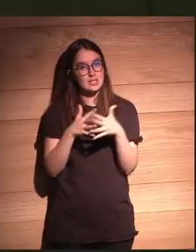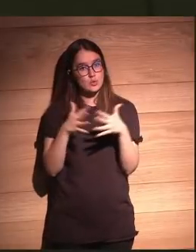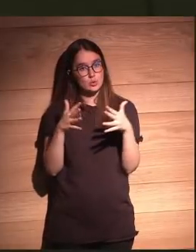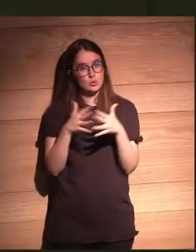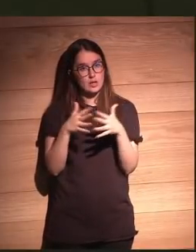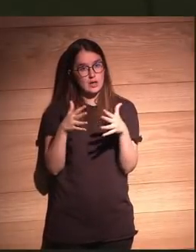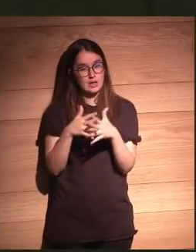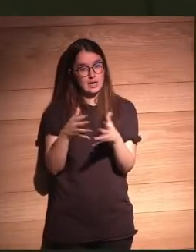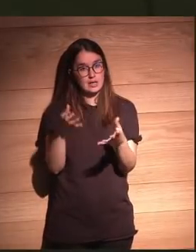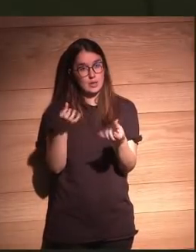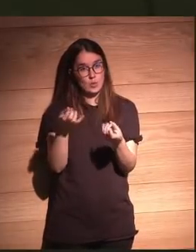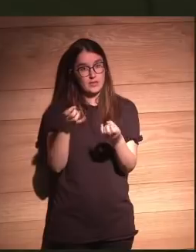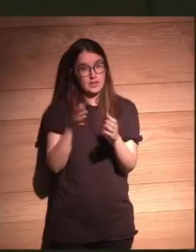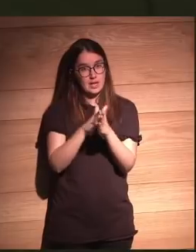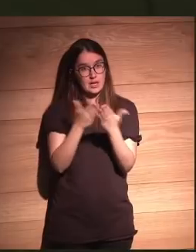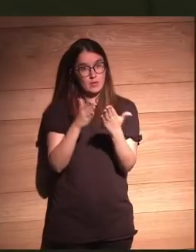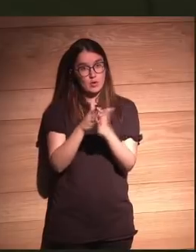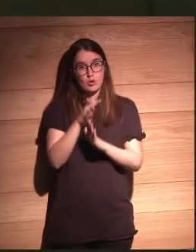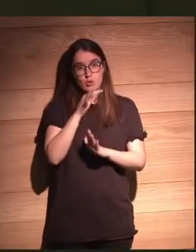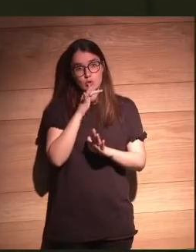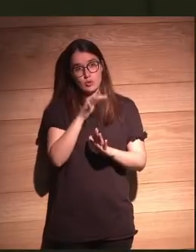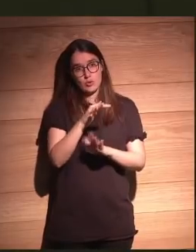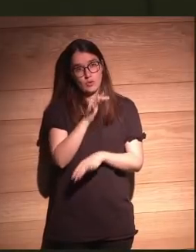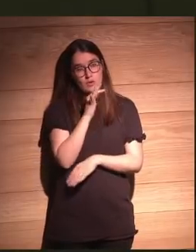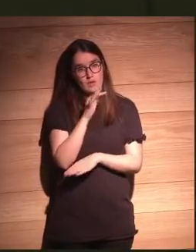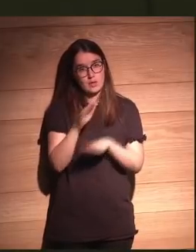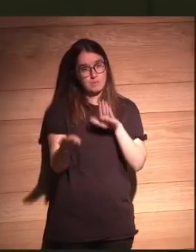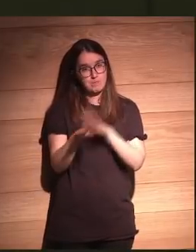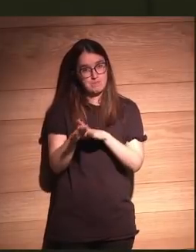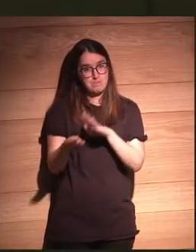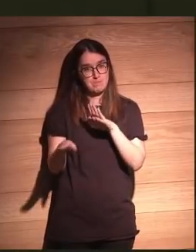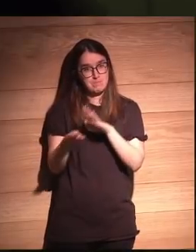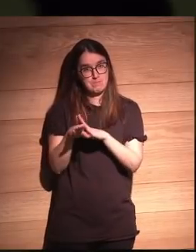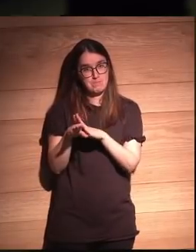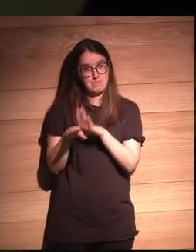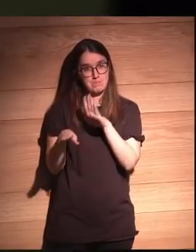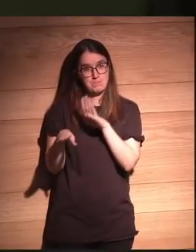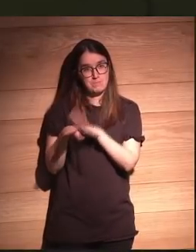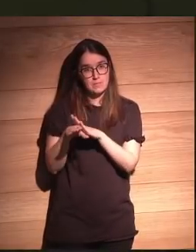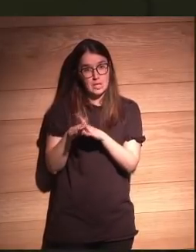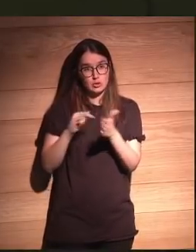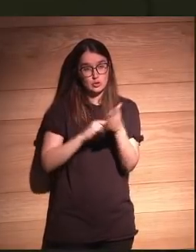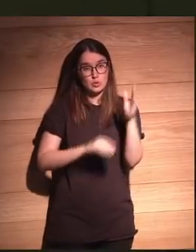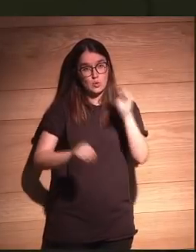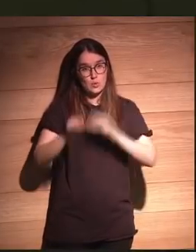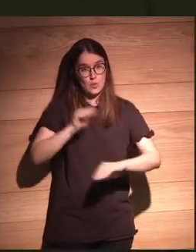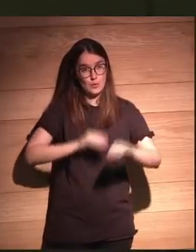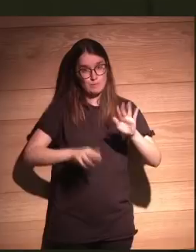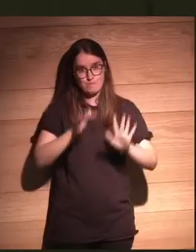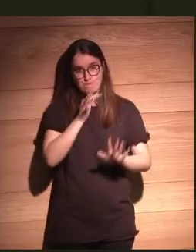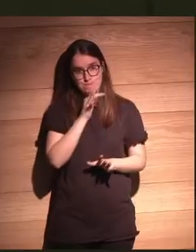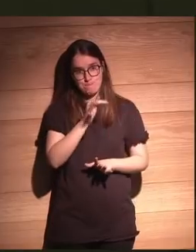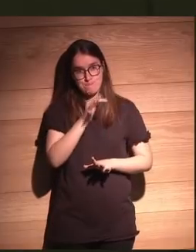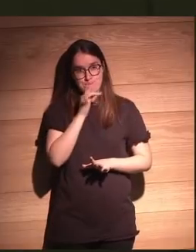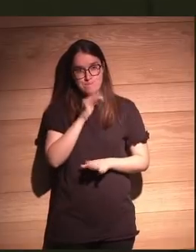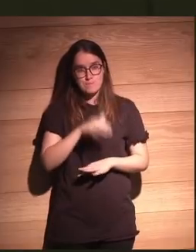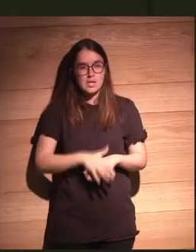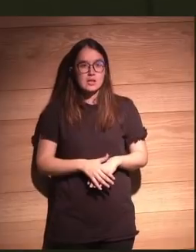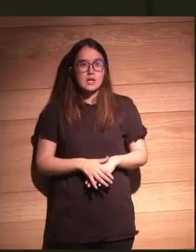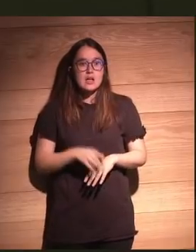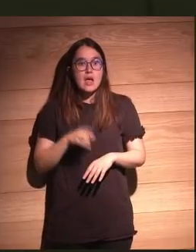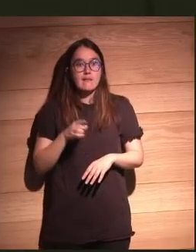que viene contando el libro, sigue ahí y sigue sin resolverse, sigue probablemente sin solución.